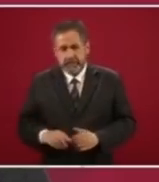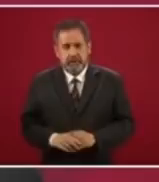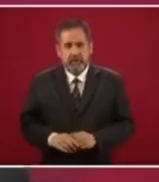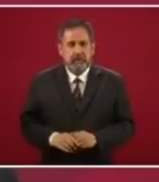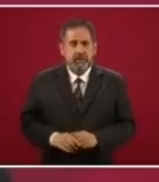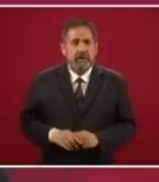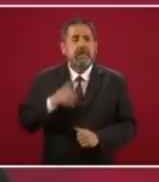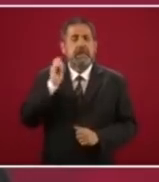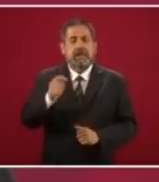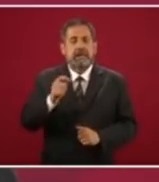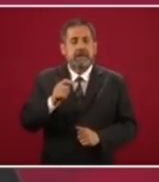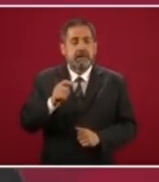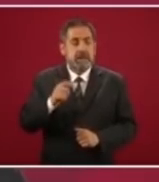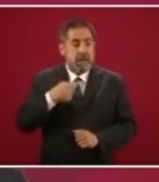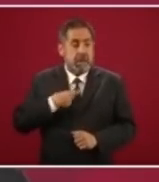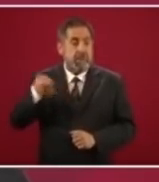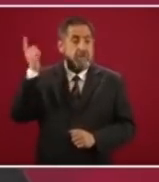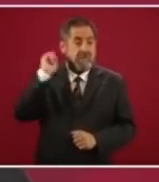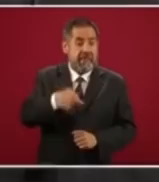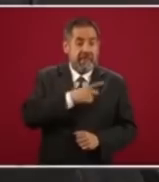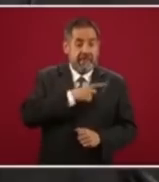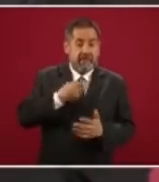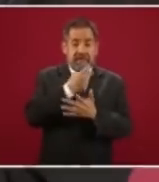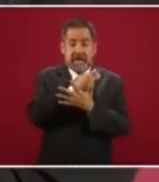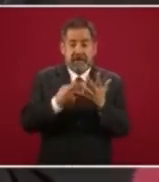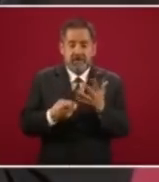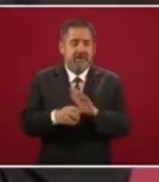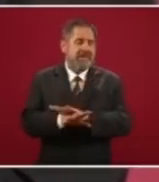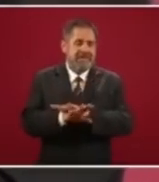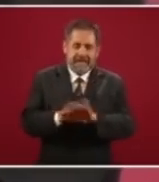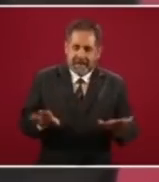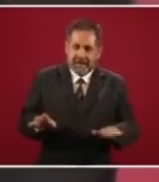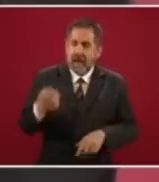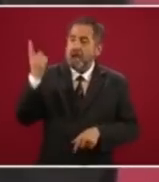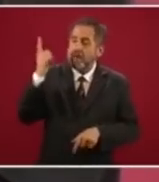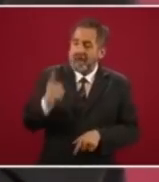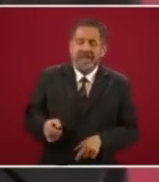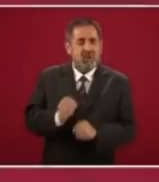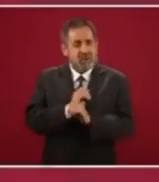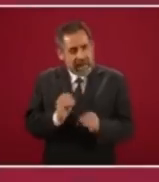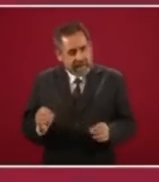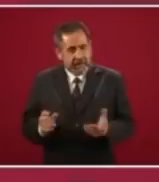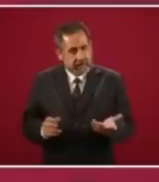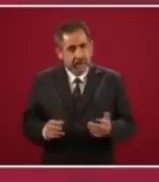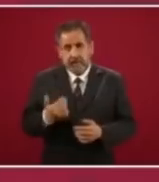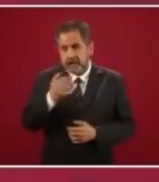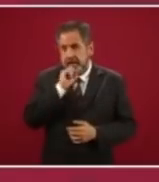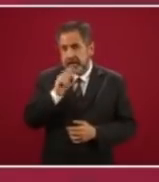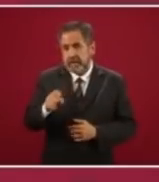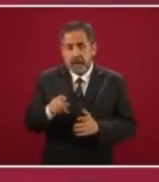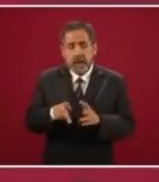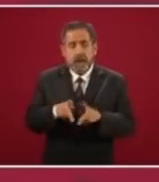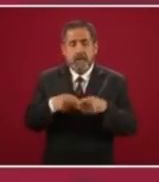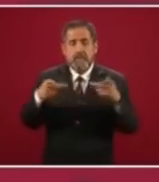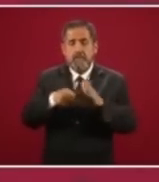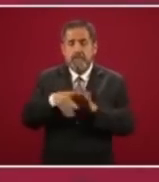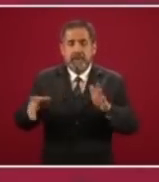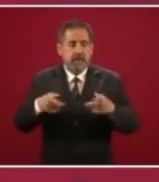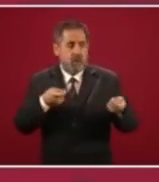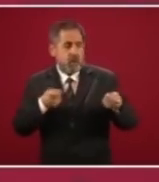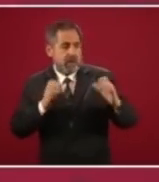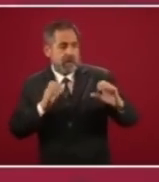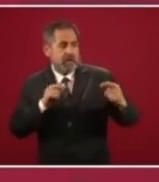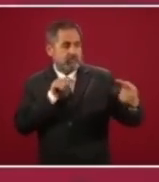La línea es que no hay línea y que la prensa se regula con la